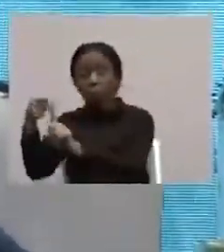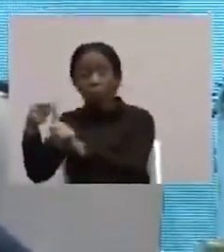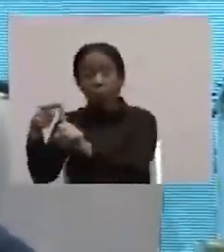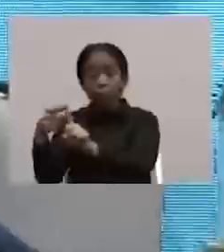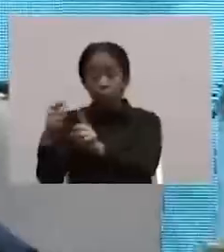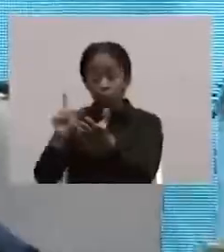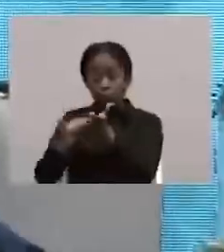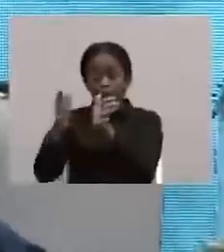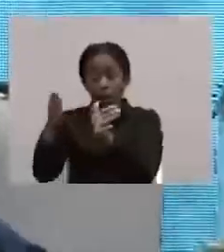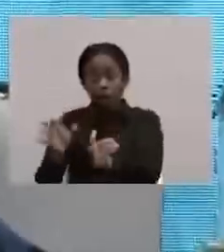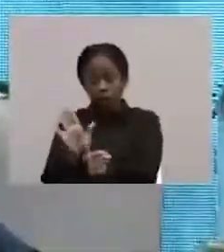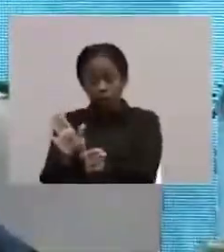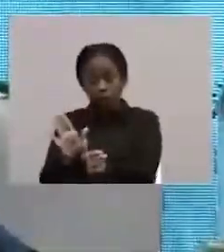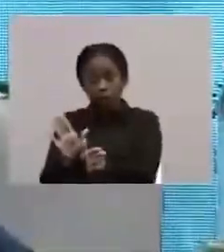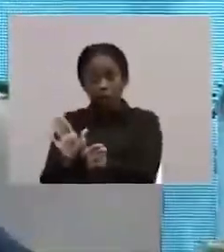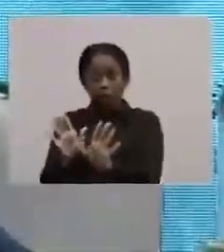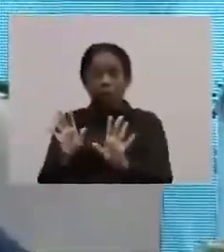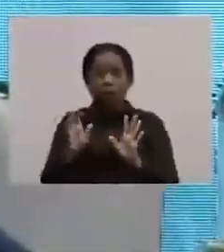son periodistas, para que